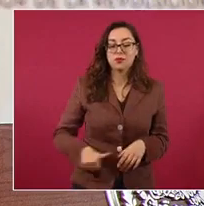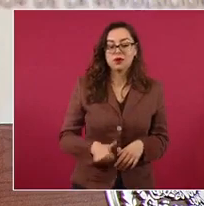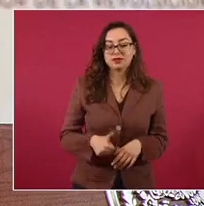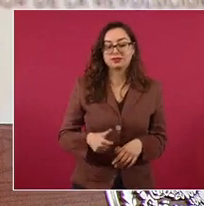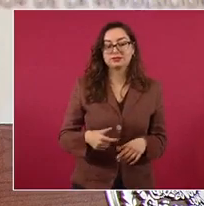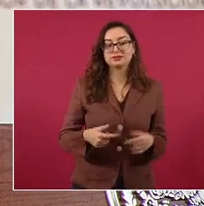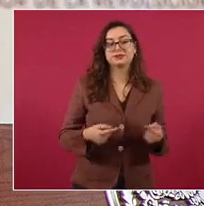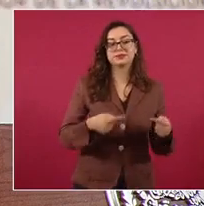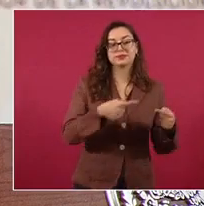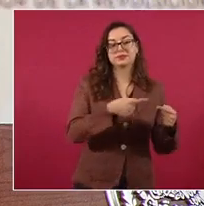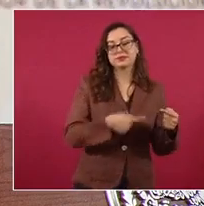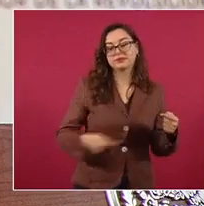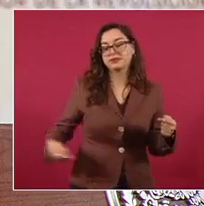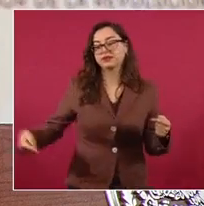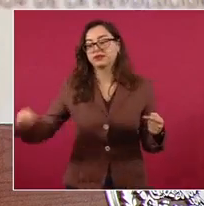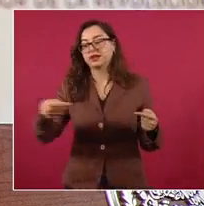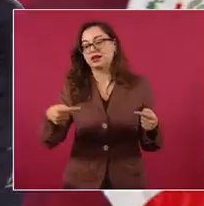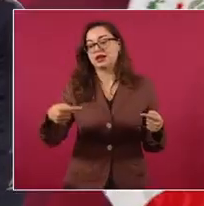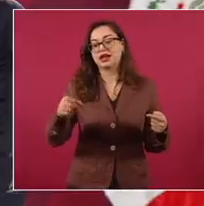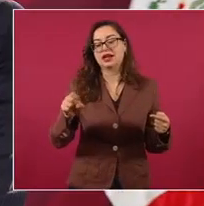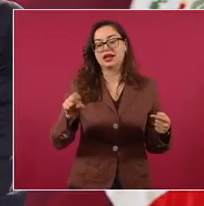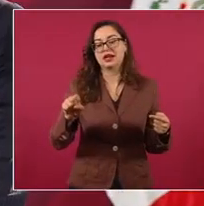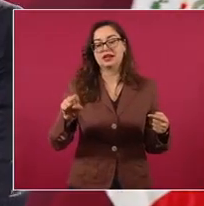le ganaron los de Filadelfia, ¿no?